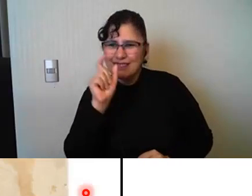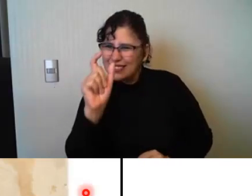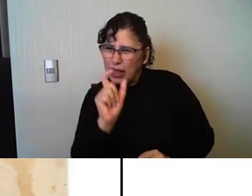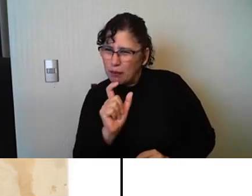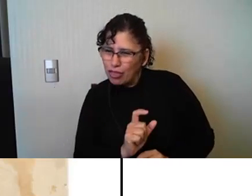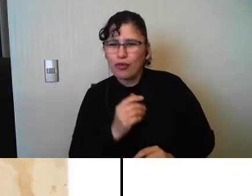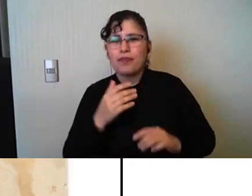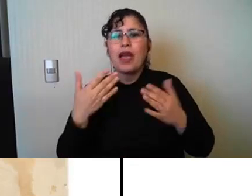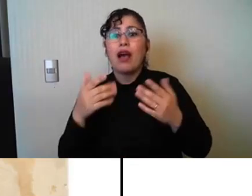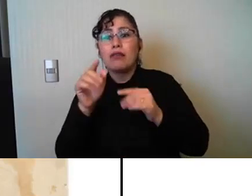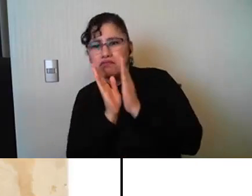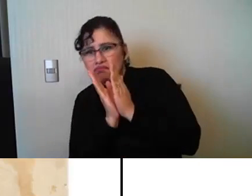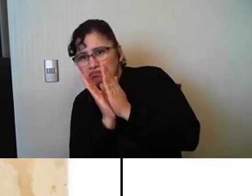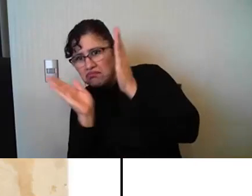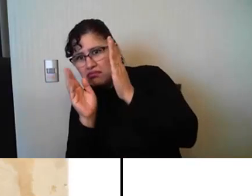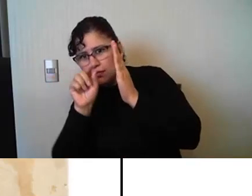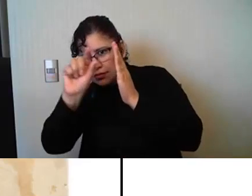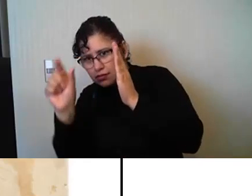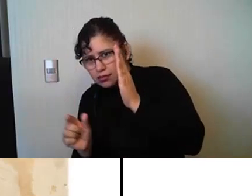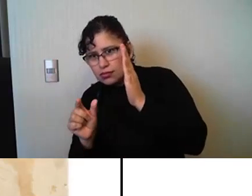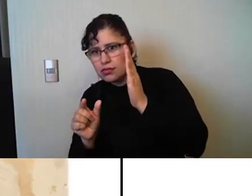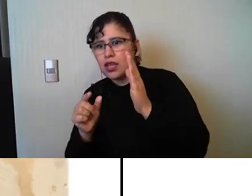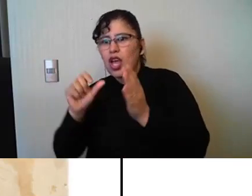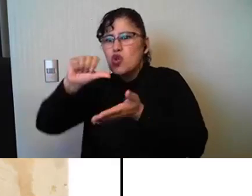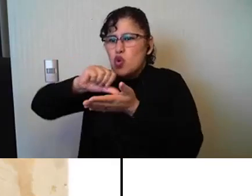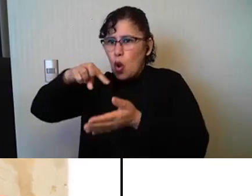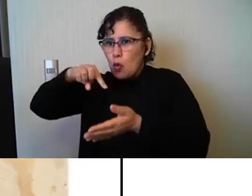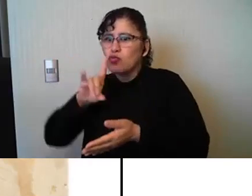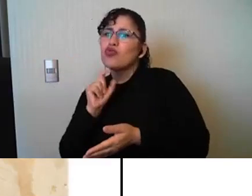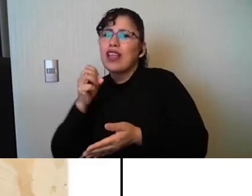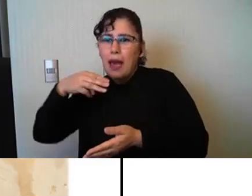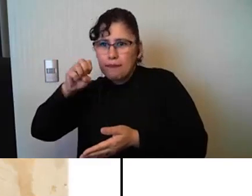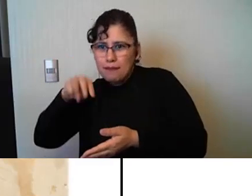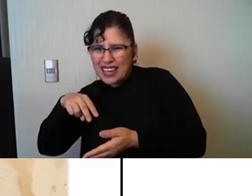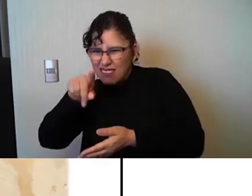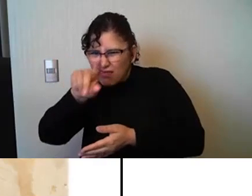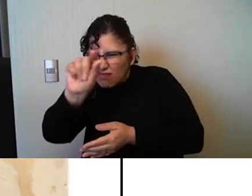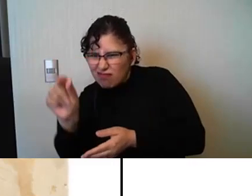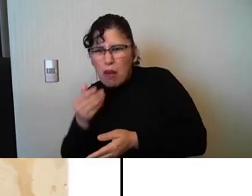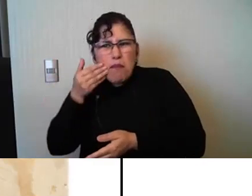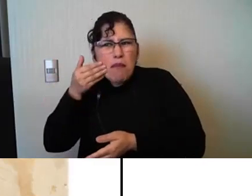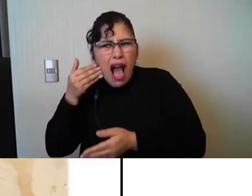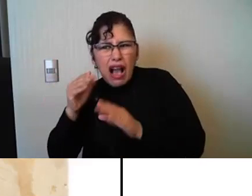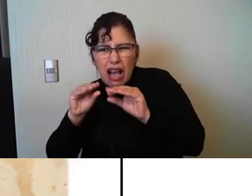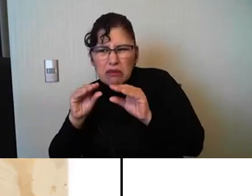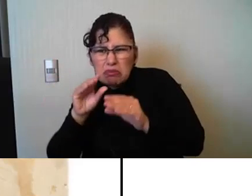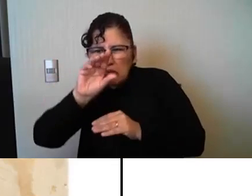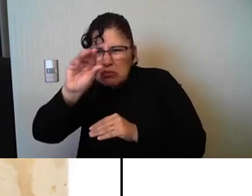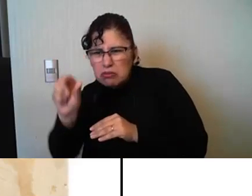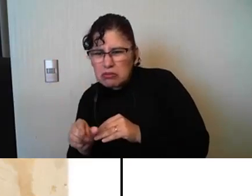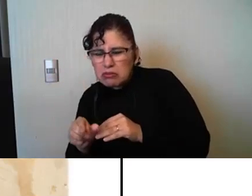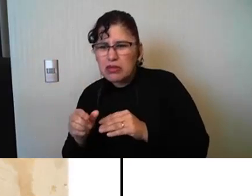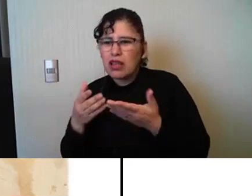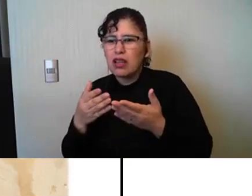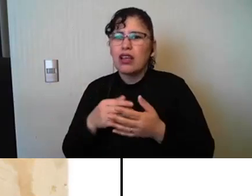fijan un poco más allá del núcleo putamen, hacia el lateral, se encuentra una sustancia blanca, que a diferencia